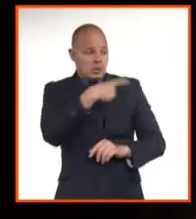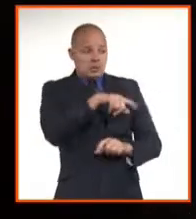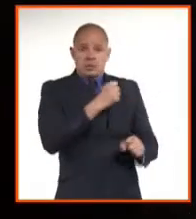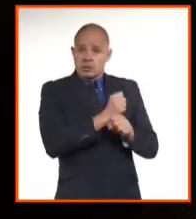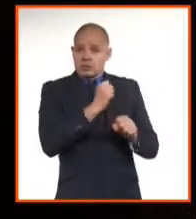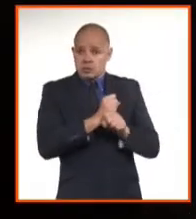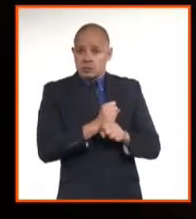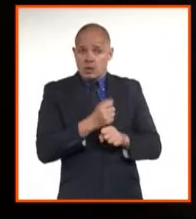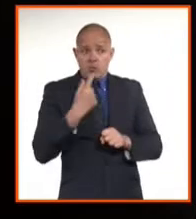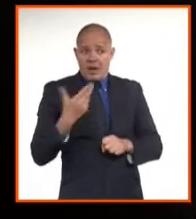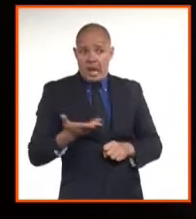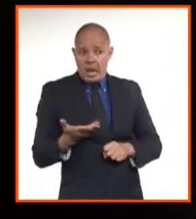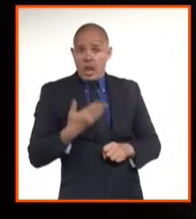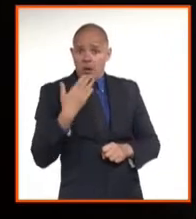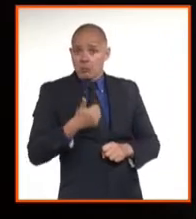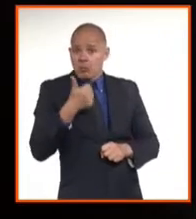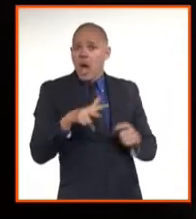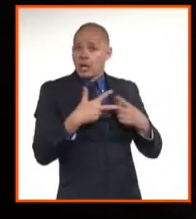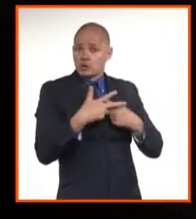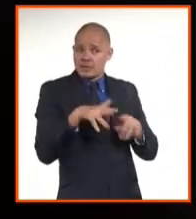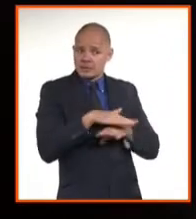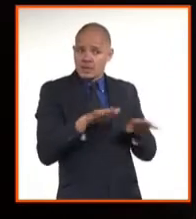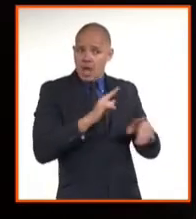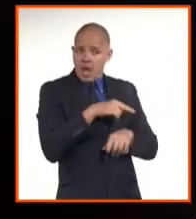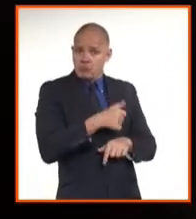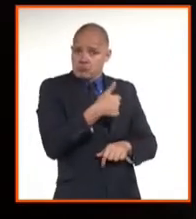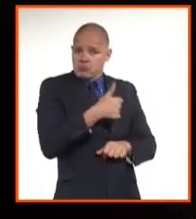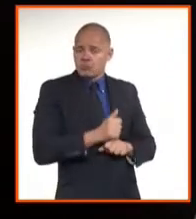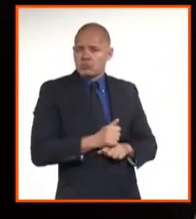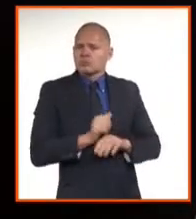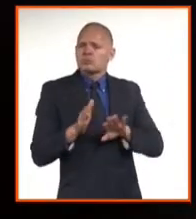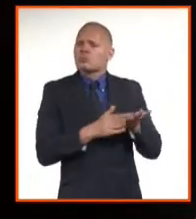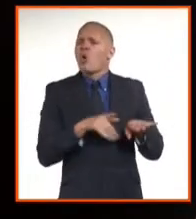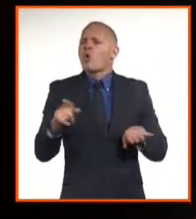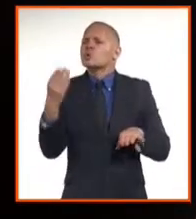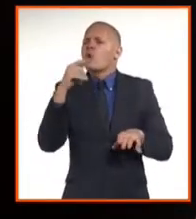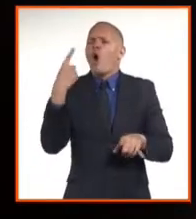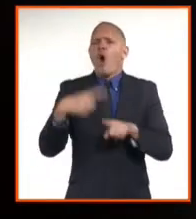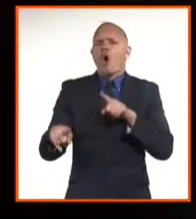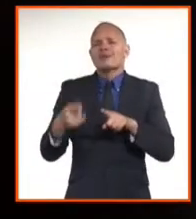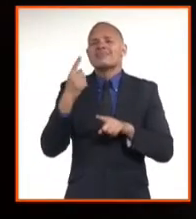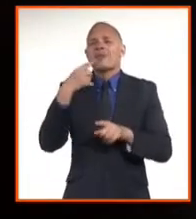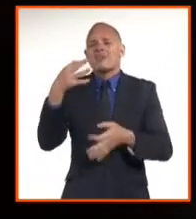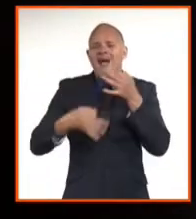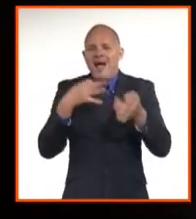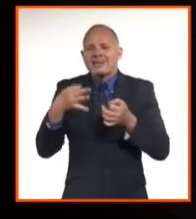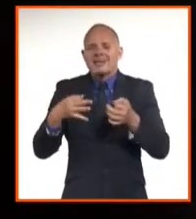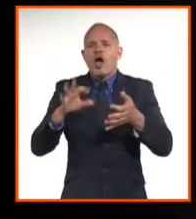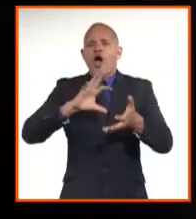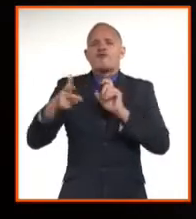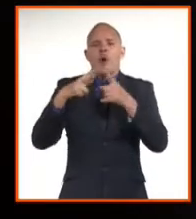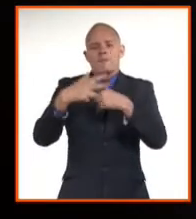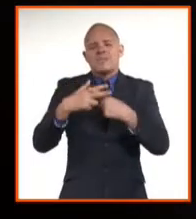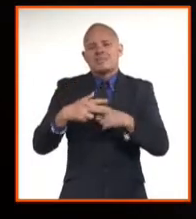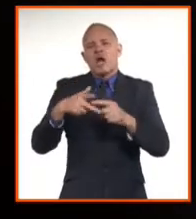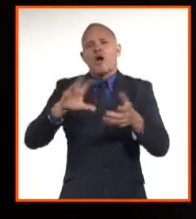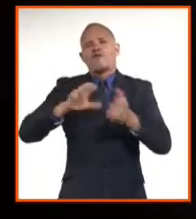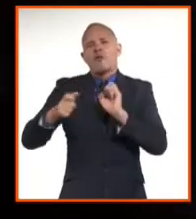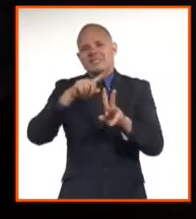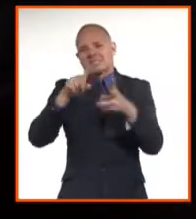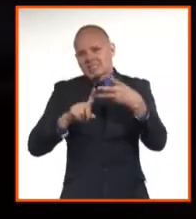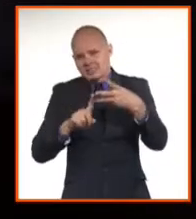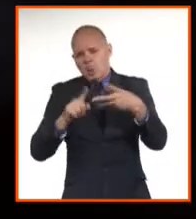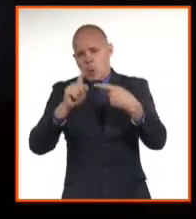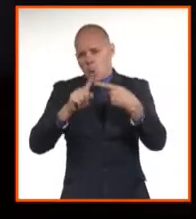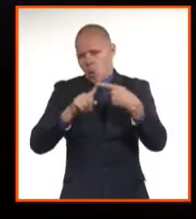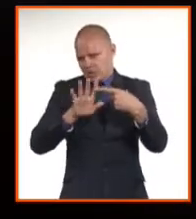tema del bloque 1 de Felton. Hablaba usted de los mantenimientos y me gustaría un poco ver